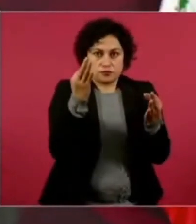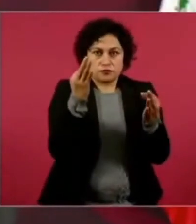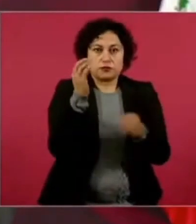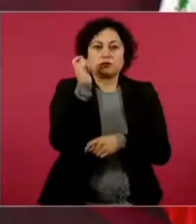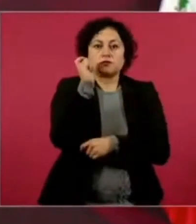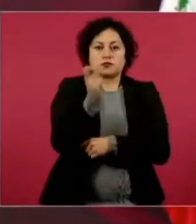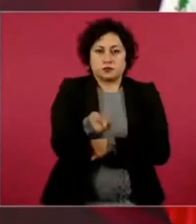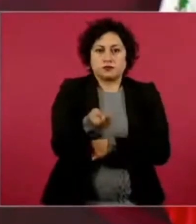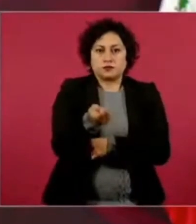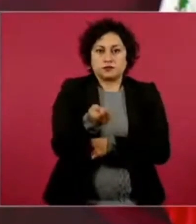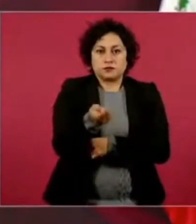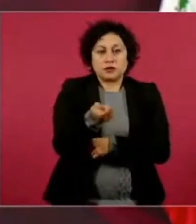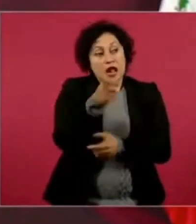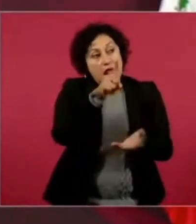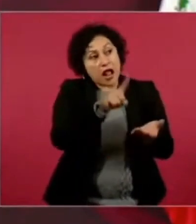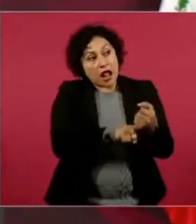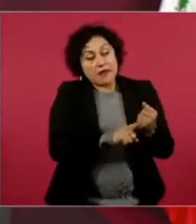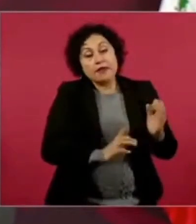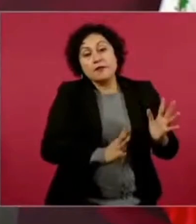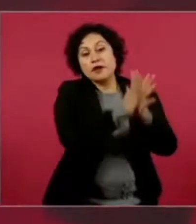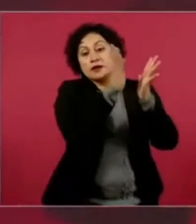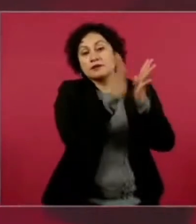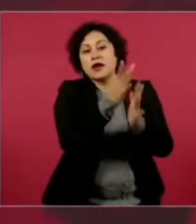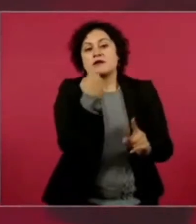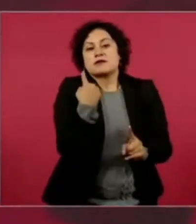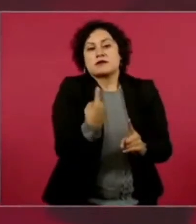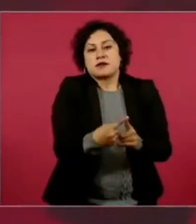ayudaron empresarios de Nuevo León,